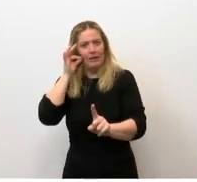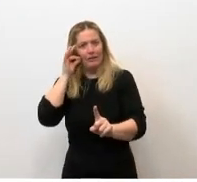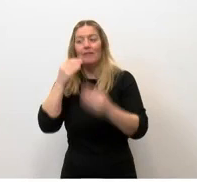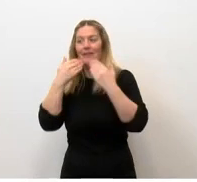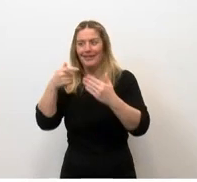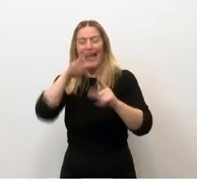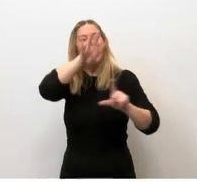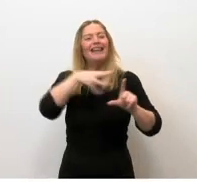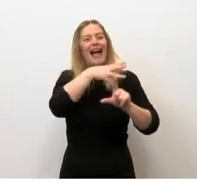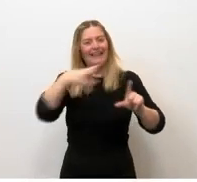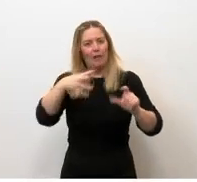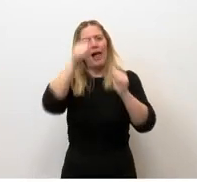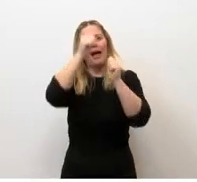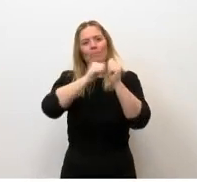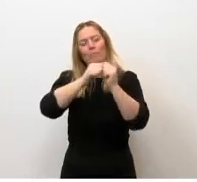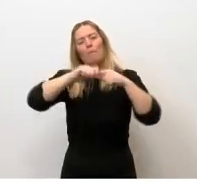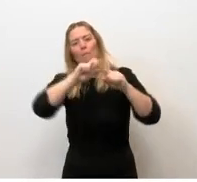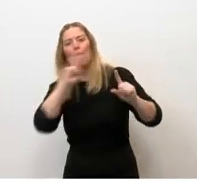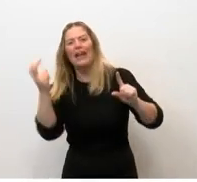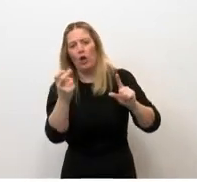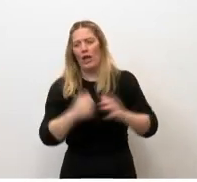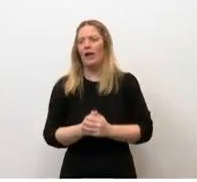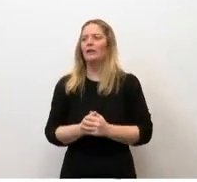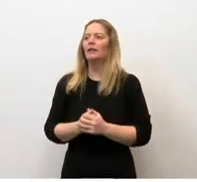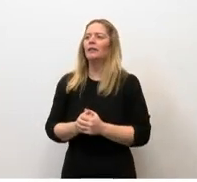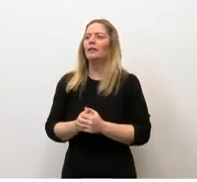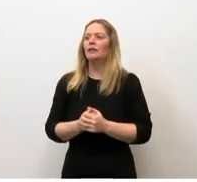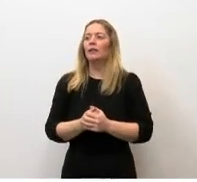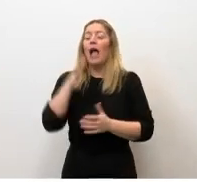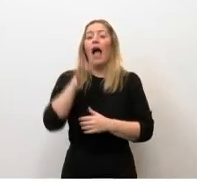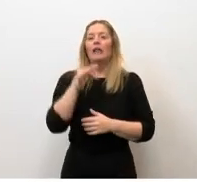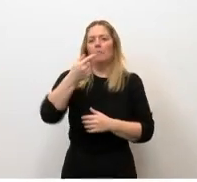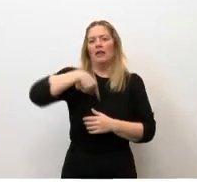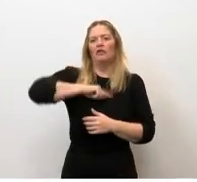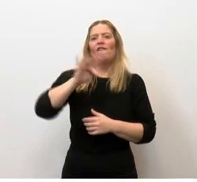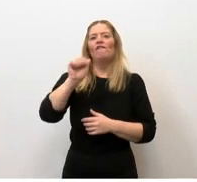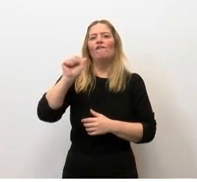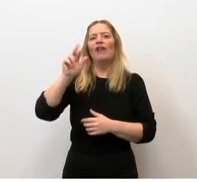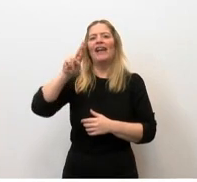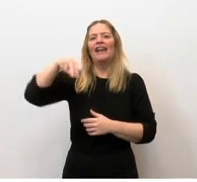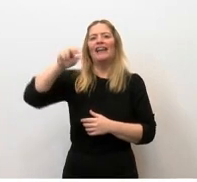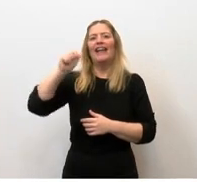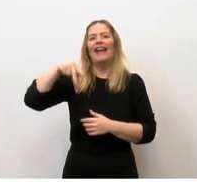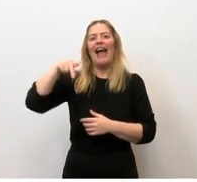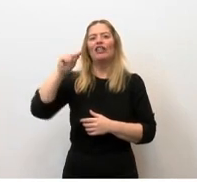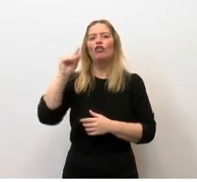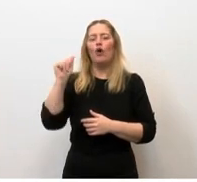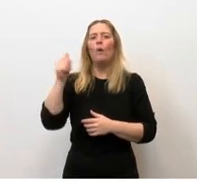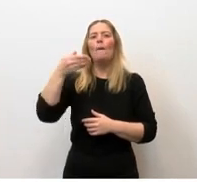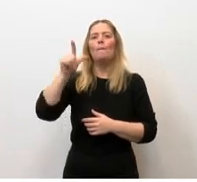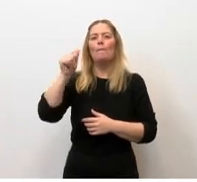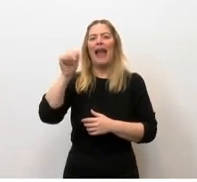periódica. Además, estuvimos con Fernando Blasco de Madrid y Miquel Durán, que